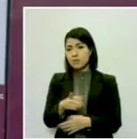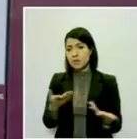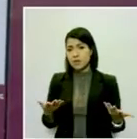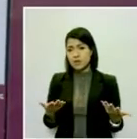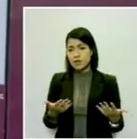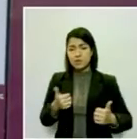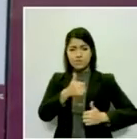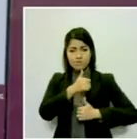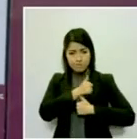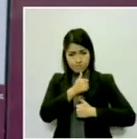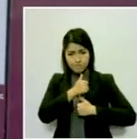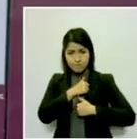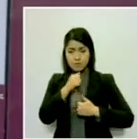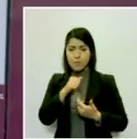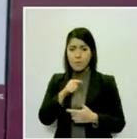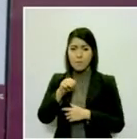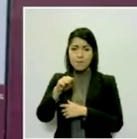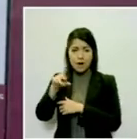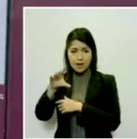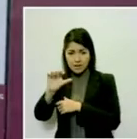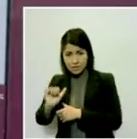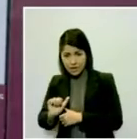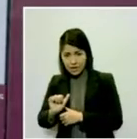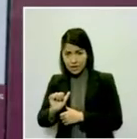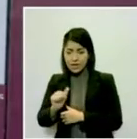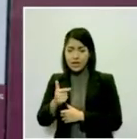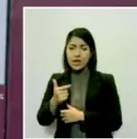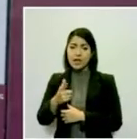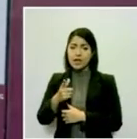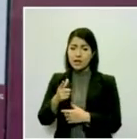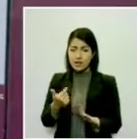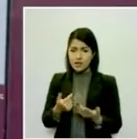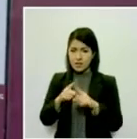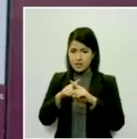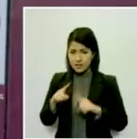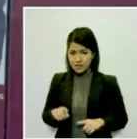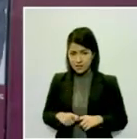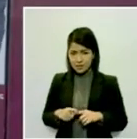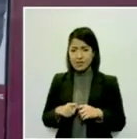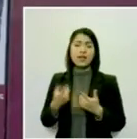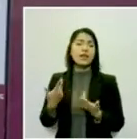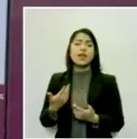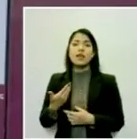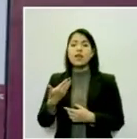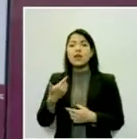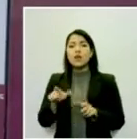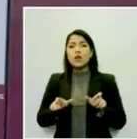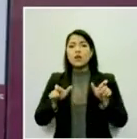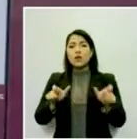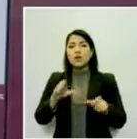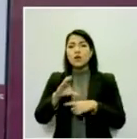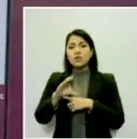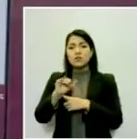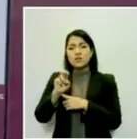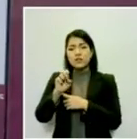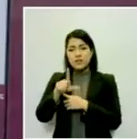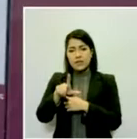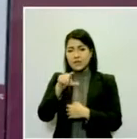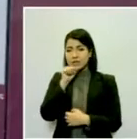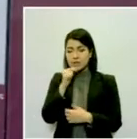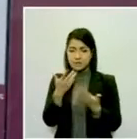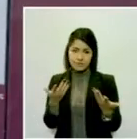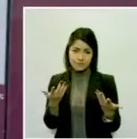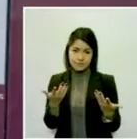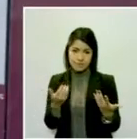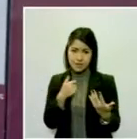el Ejército Mexicano, la Marina, la Guardia Nacional, es decir, la coordinación que estamos teniendo. Lo